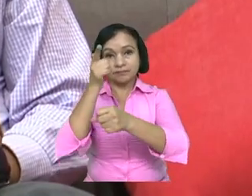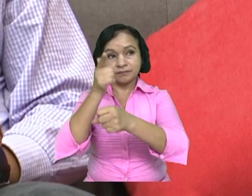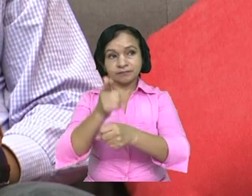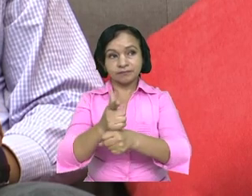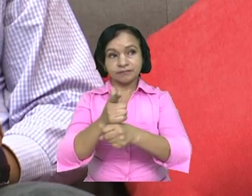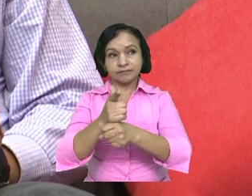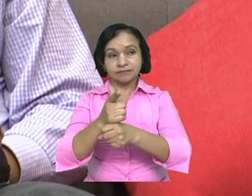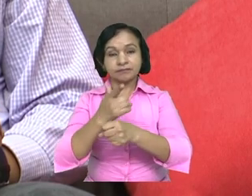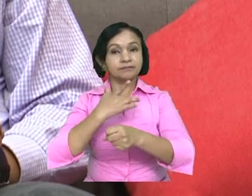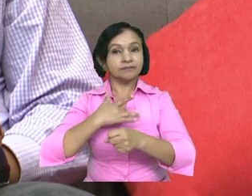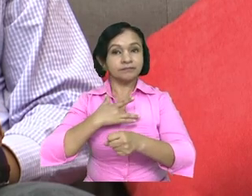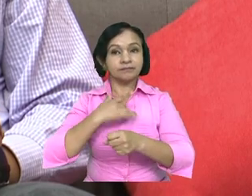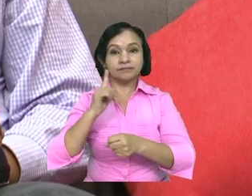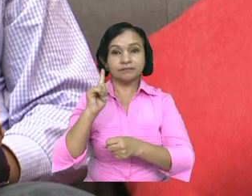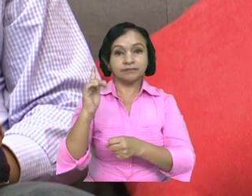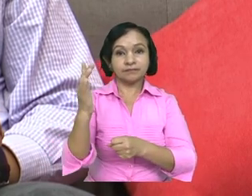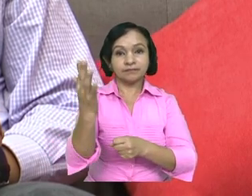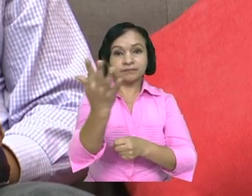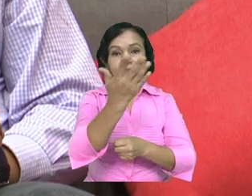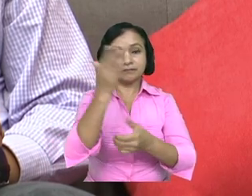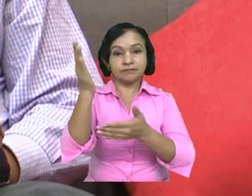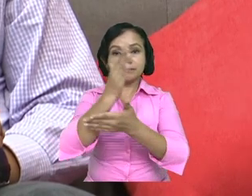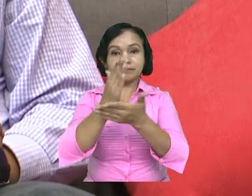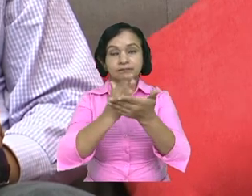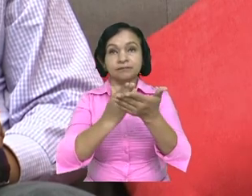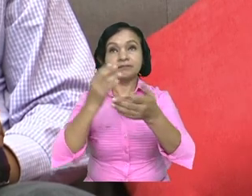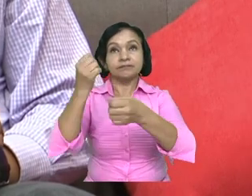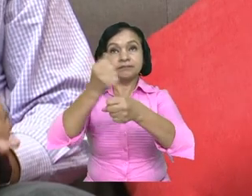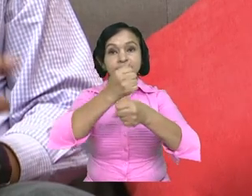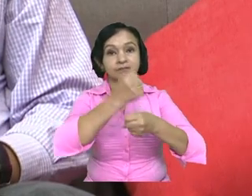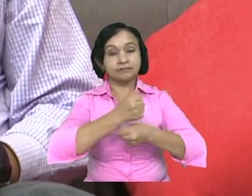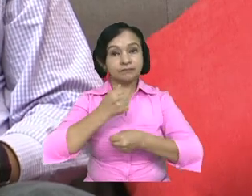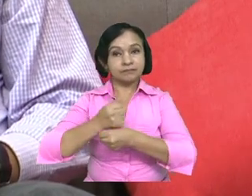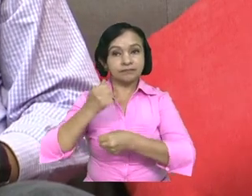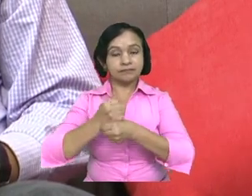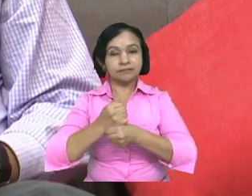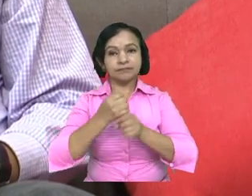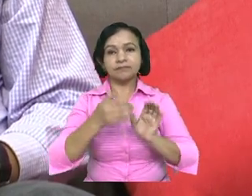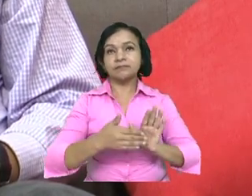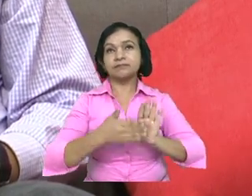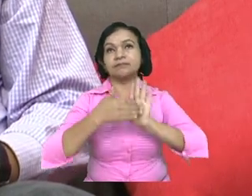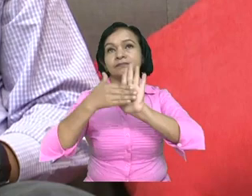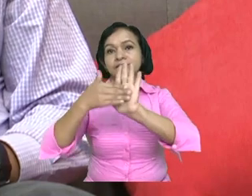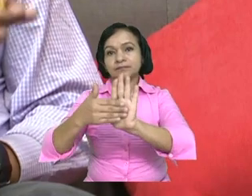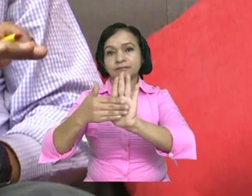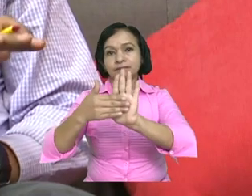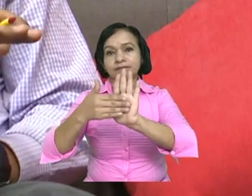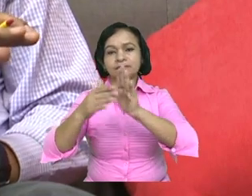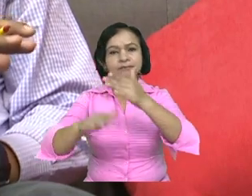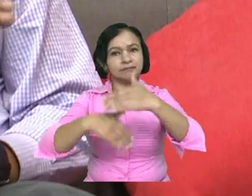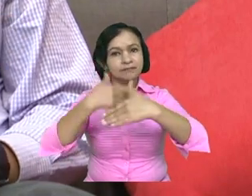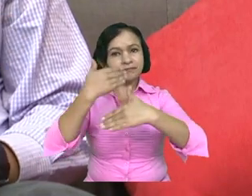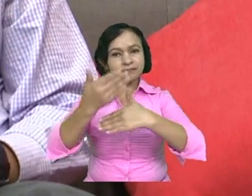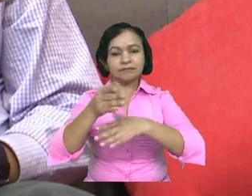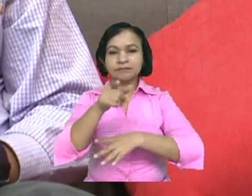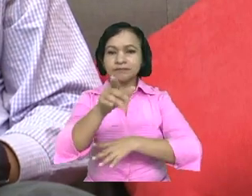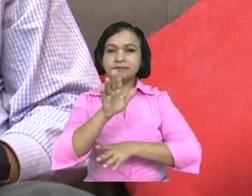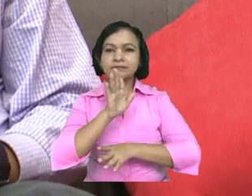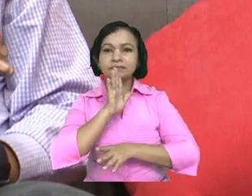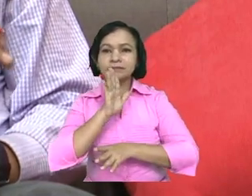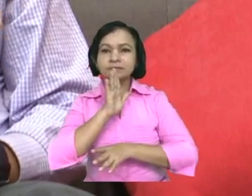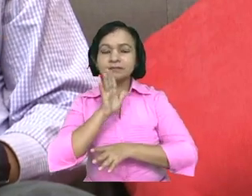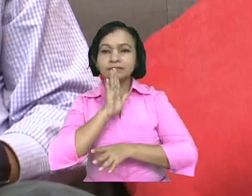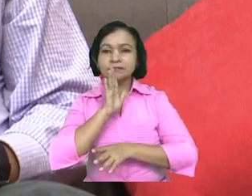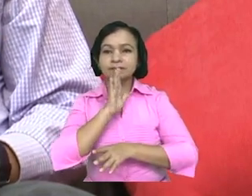en el que recoge precisamente algunas de estas líneas que usted ya nos viene exponiendo. Lo vamos a presentar y después quiero sus comentarios a partir de